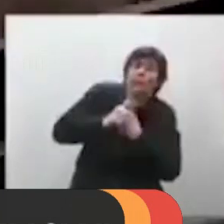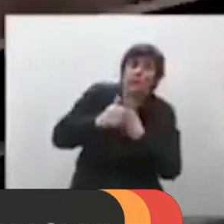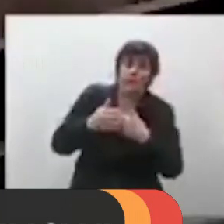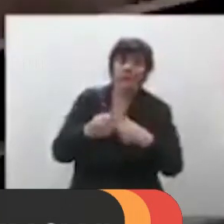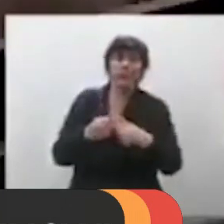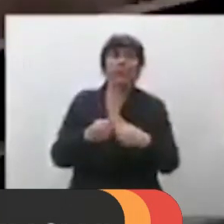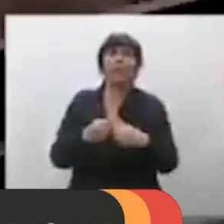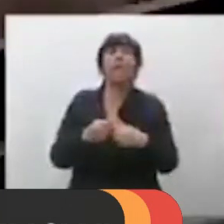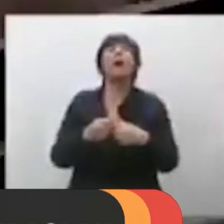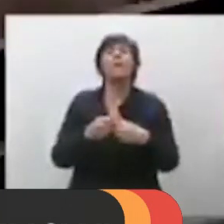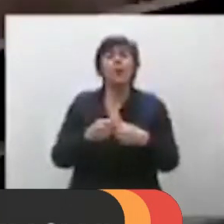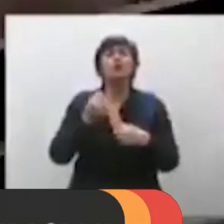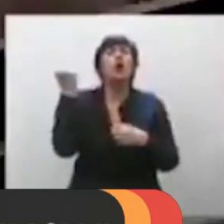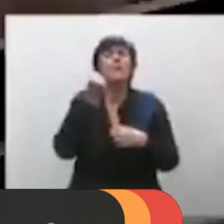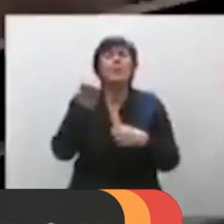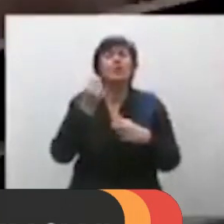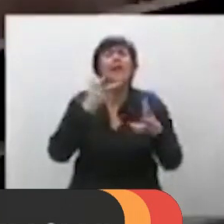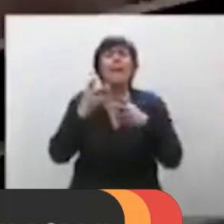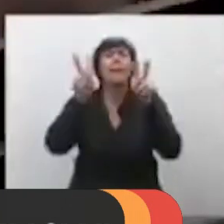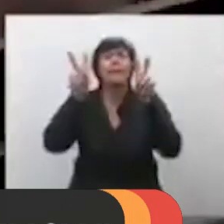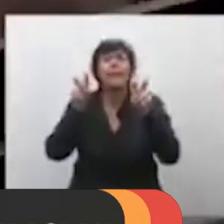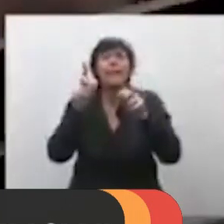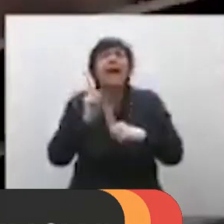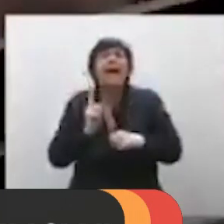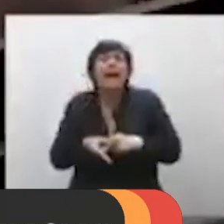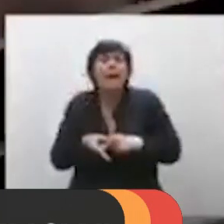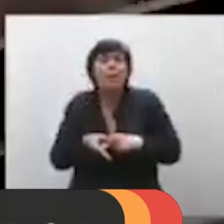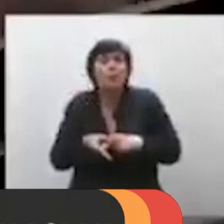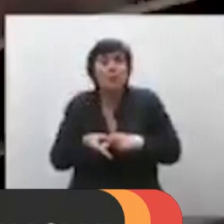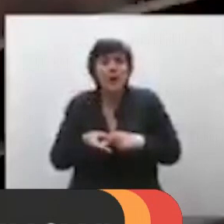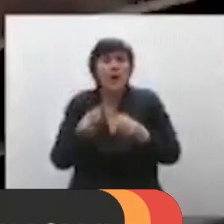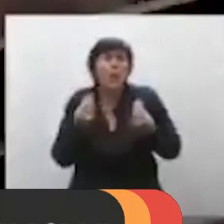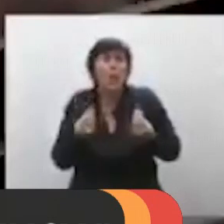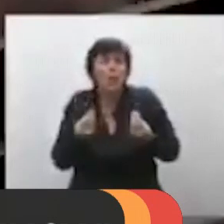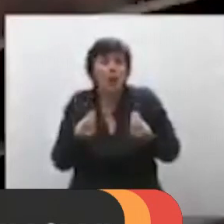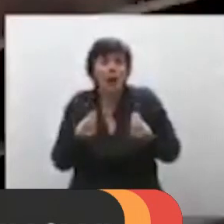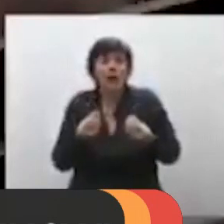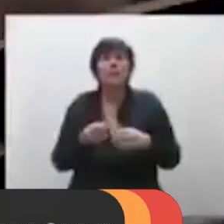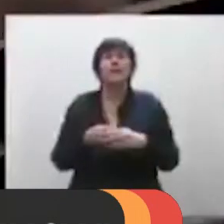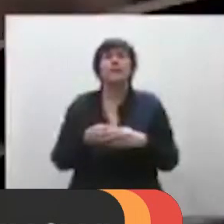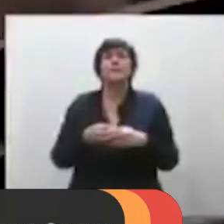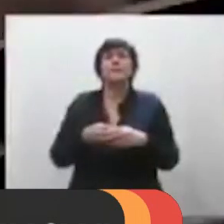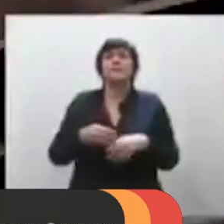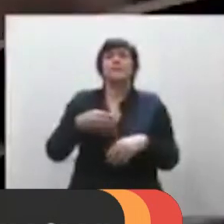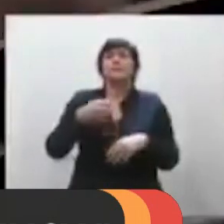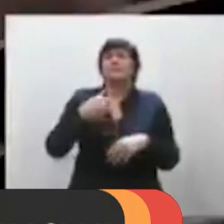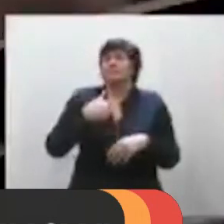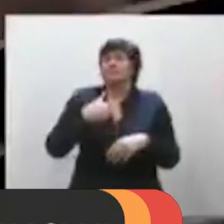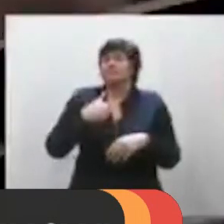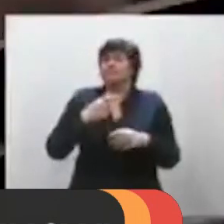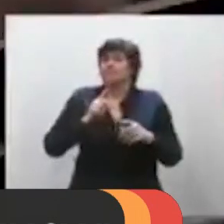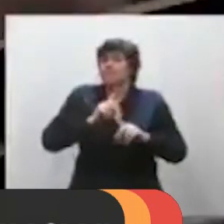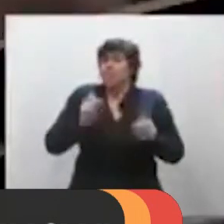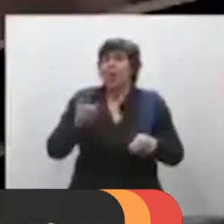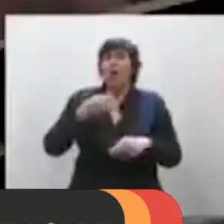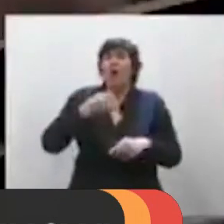esta discusión de las causas, sería sano avanzar en esta cuestión de la ausencia de voluntariedad, entendido con